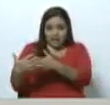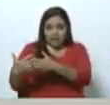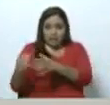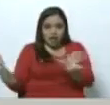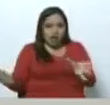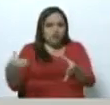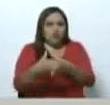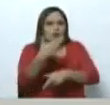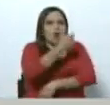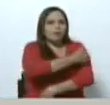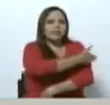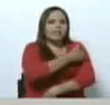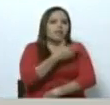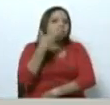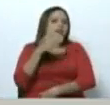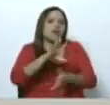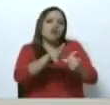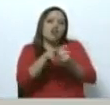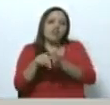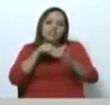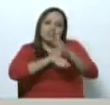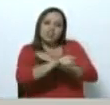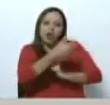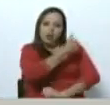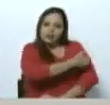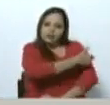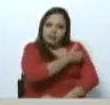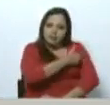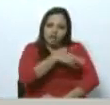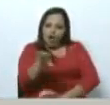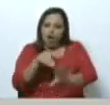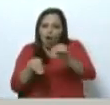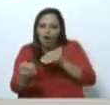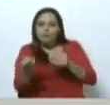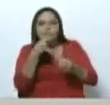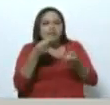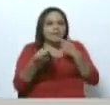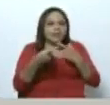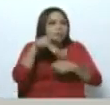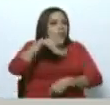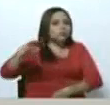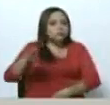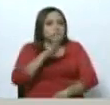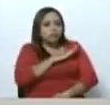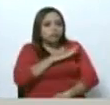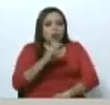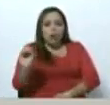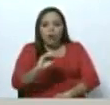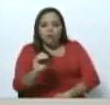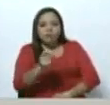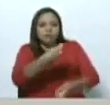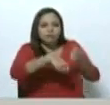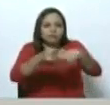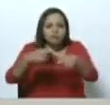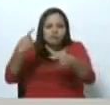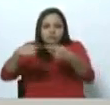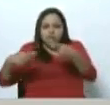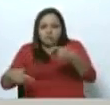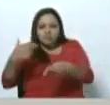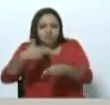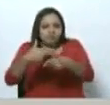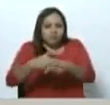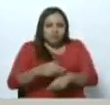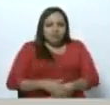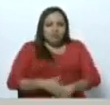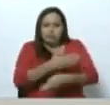a los hospitales. A los que se roban los insumos del pueblo. A la mafia, a los chatarreros. Los que